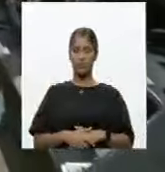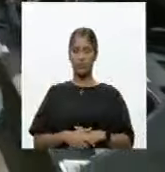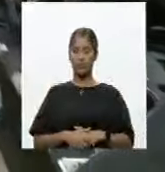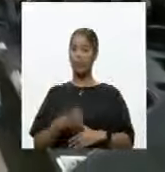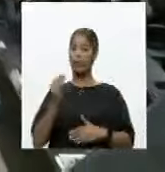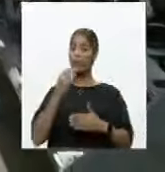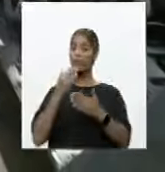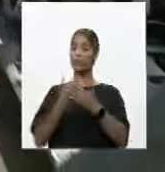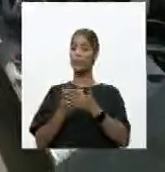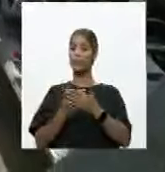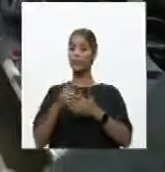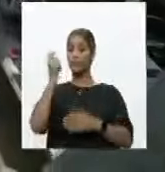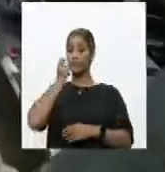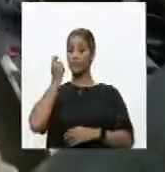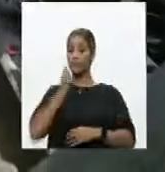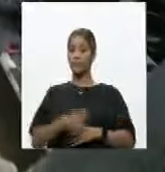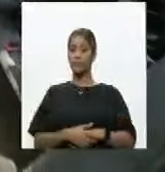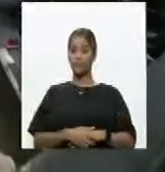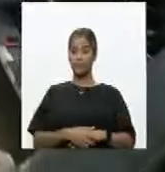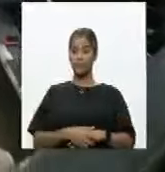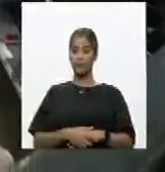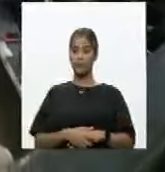Muchísimas gracias, querido diputado.